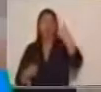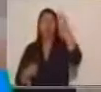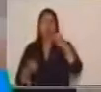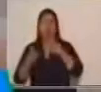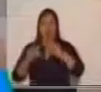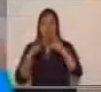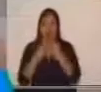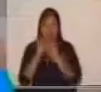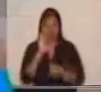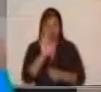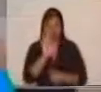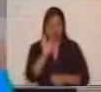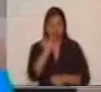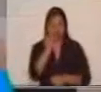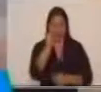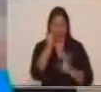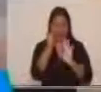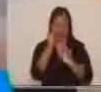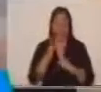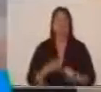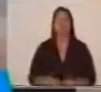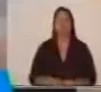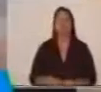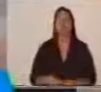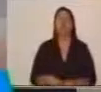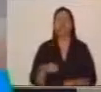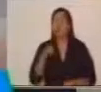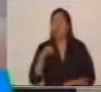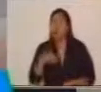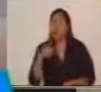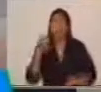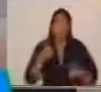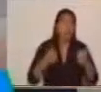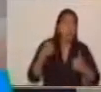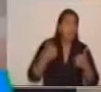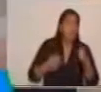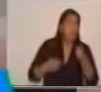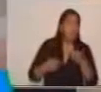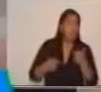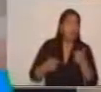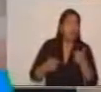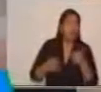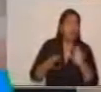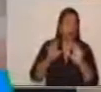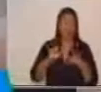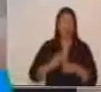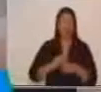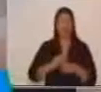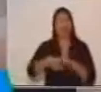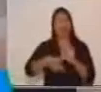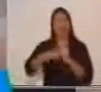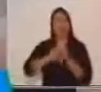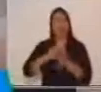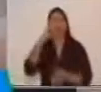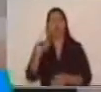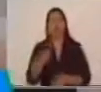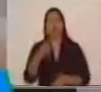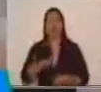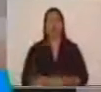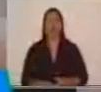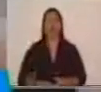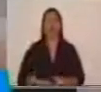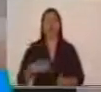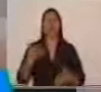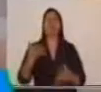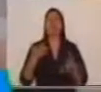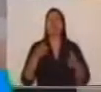clase. Bien, ¿tenemos alguna duda hasta dónde vamos? Repasemos. Literatura, manifestación